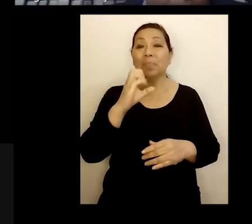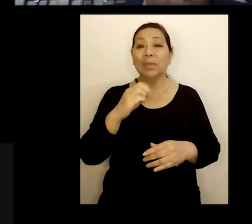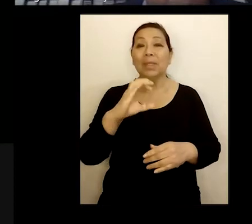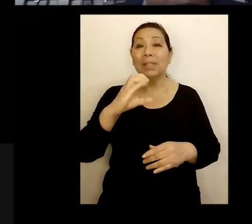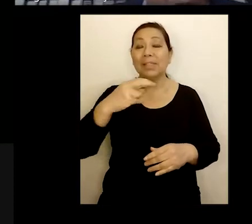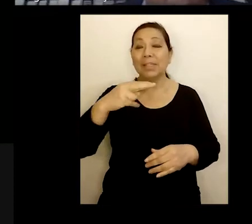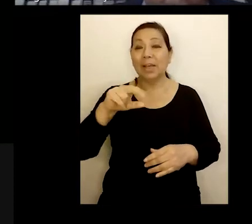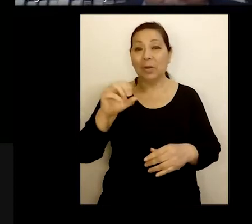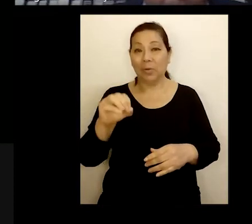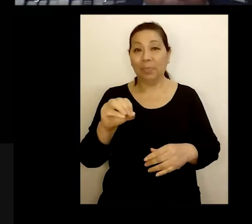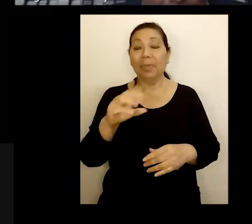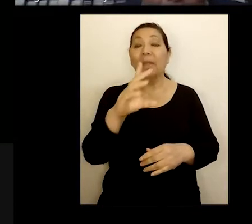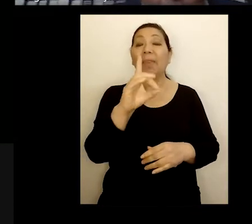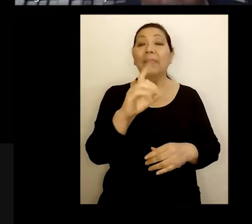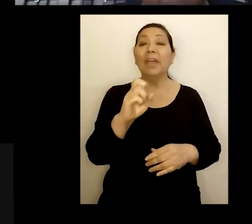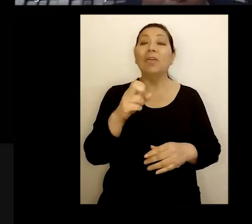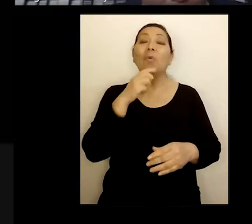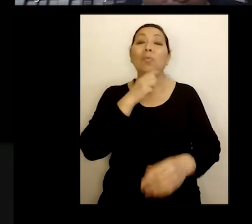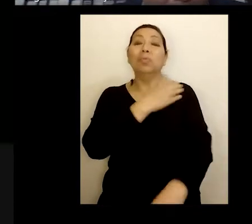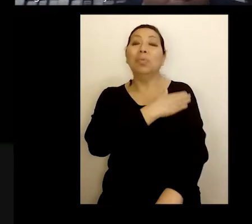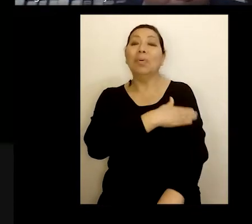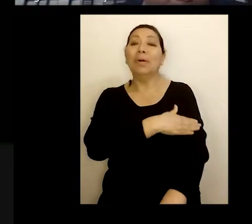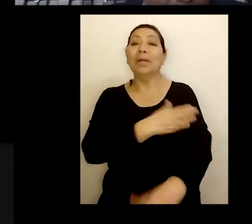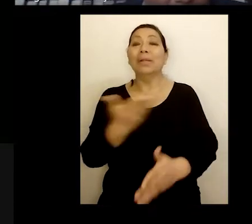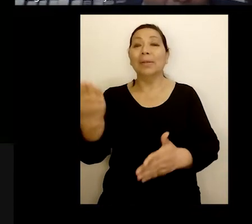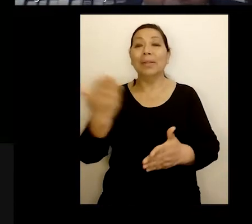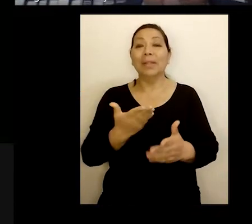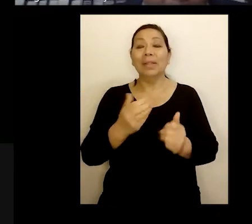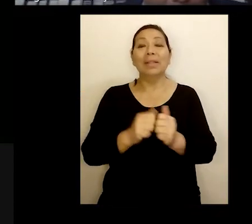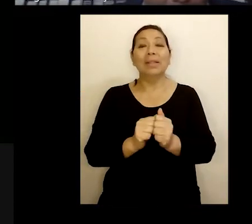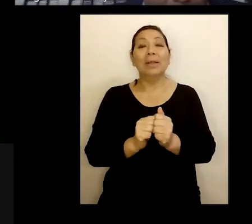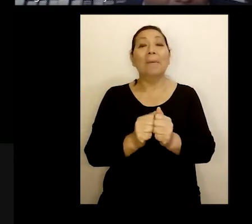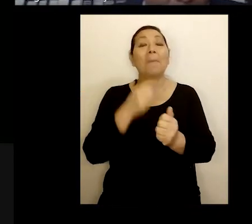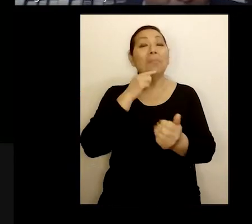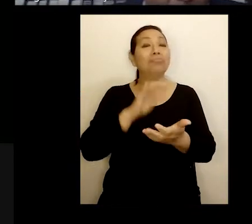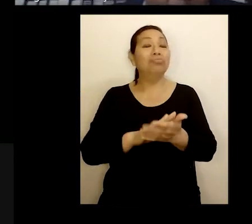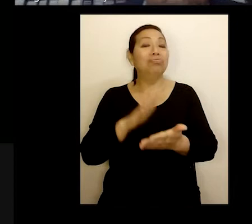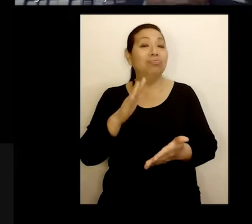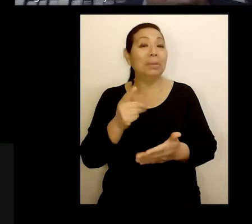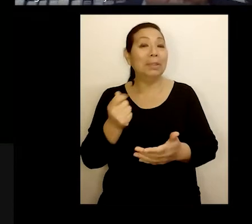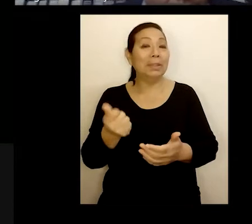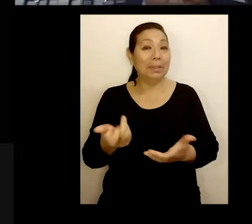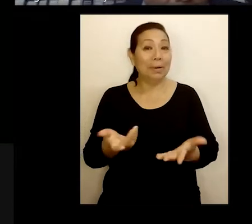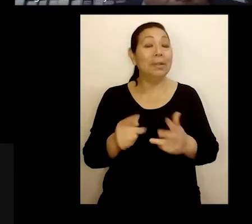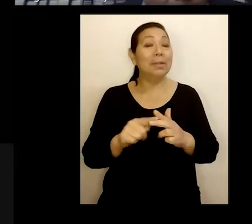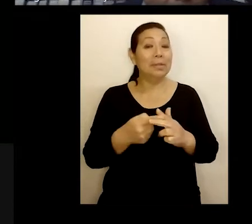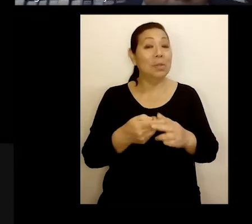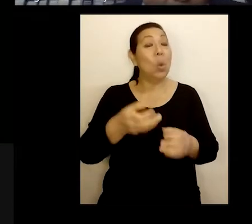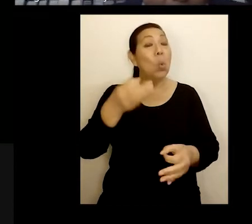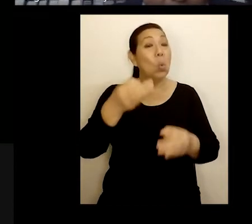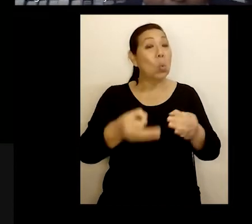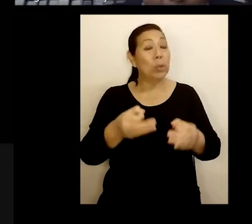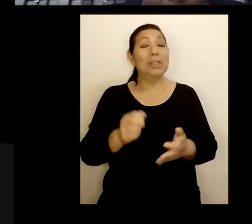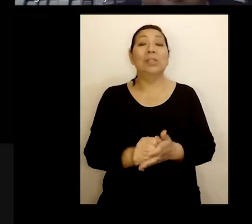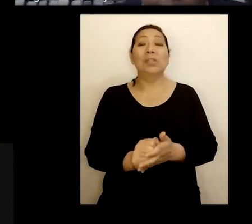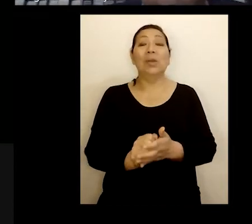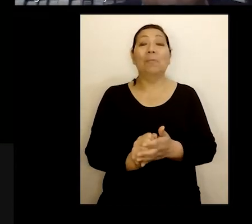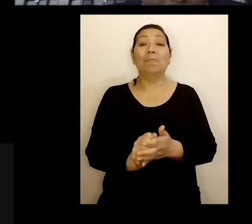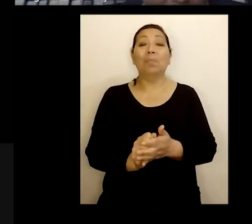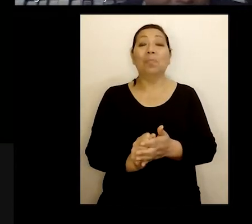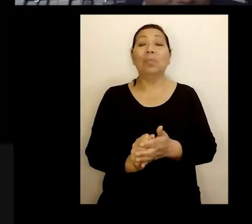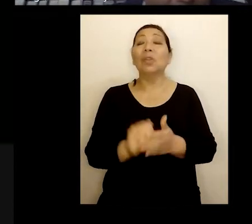Cecilia Chacón de Betori, como cómplice primaria del delito de enriquecimiento ilícito. Iniciado el juicio oral por